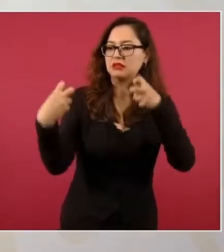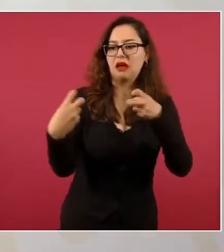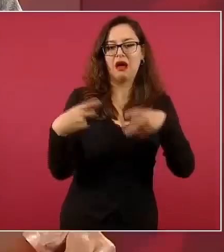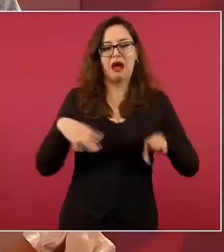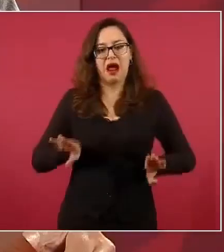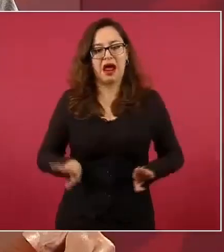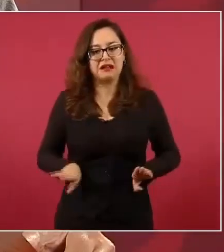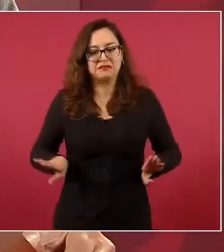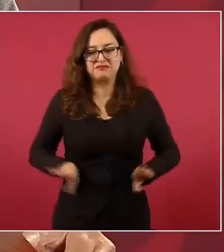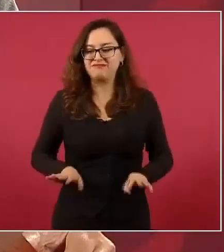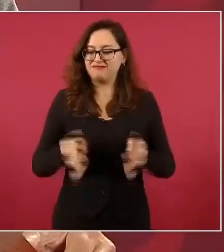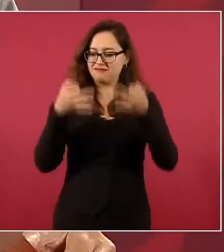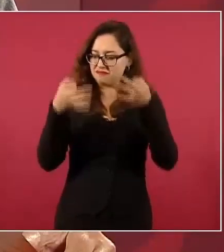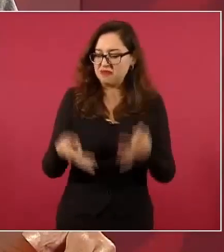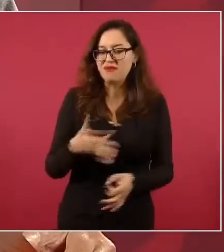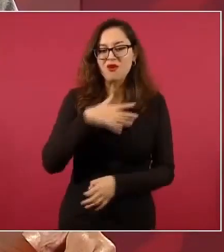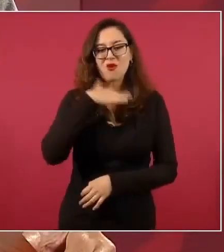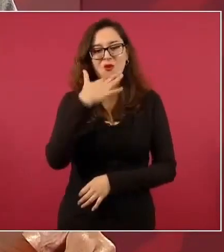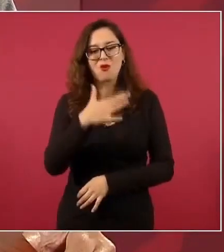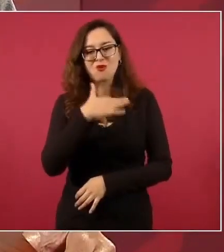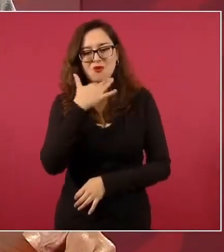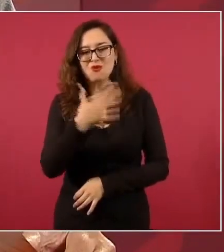gente incorruptible,